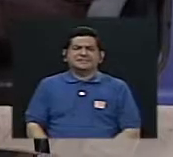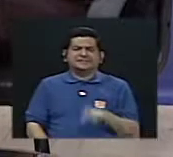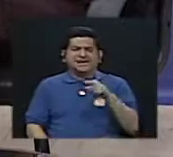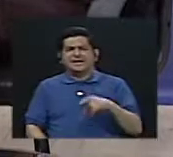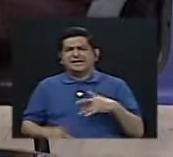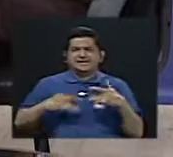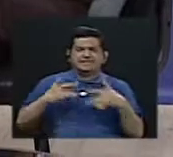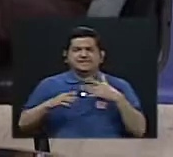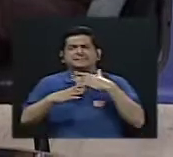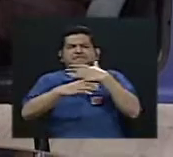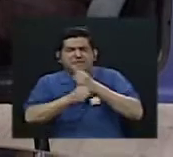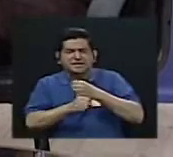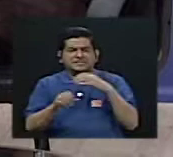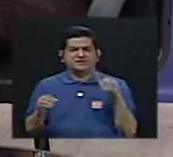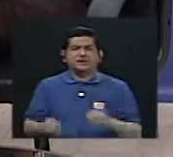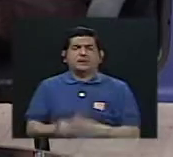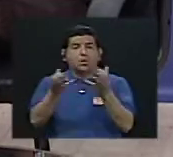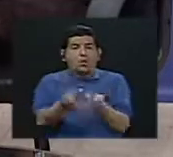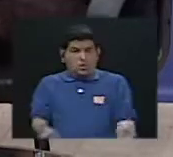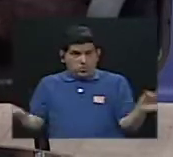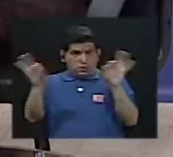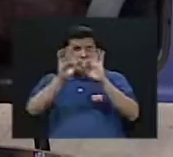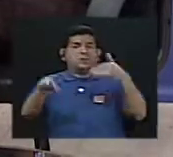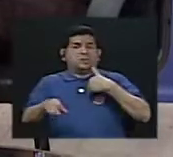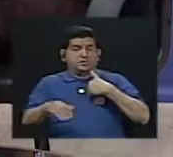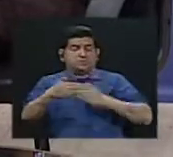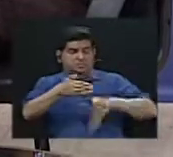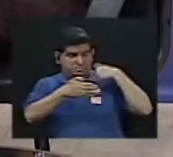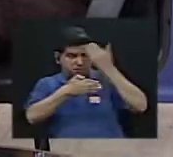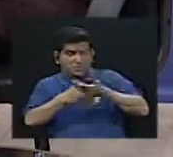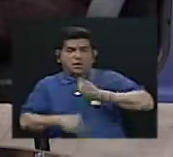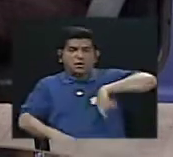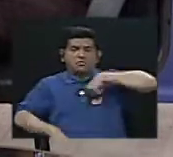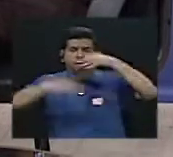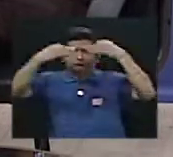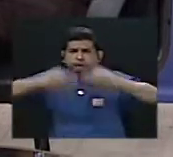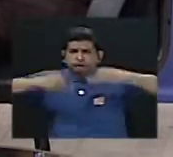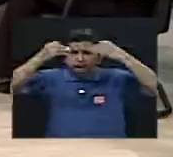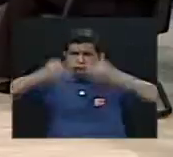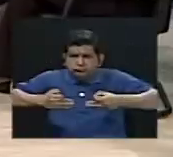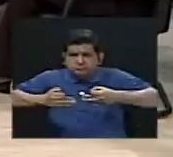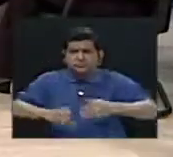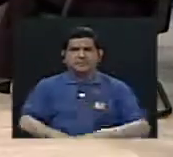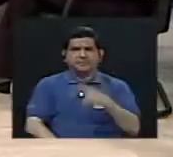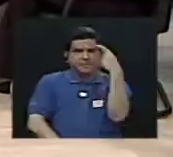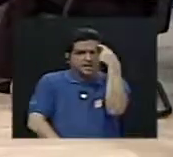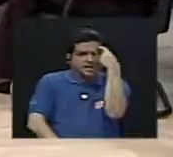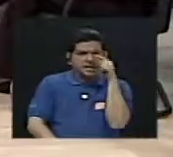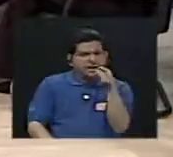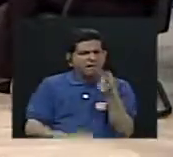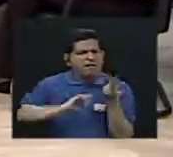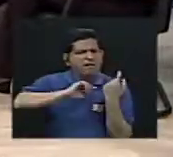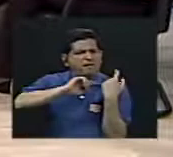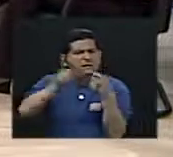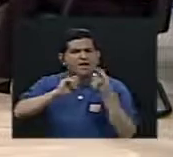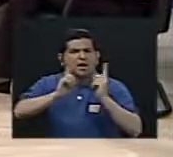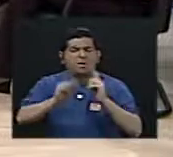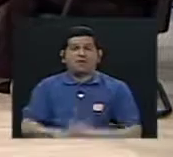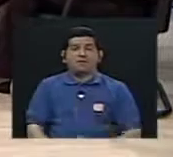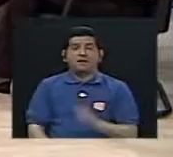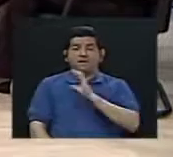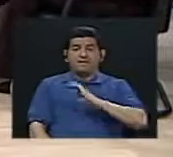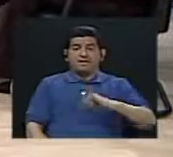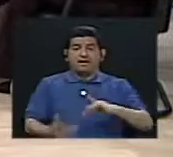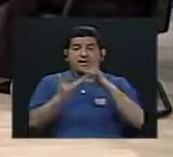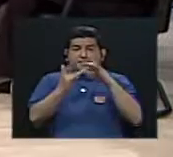una mayor relevancia y a partir de eso vamos decidiendo con cuáles vamos. Se dio una particularidad